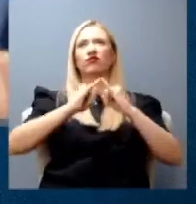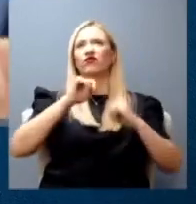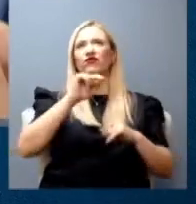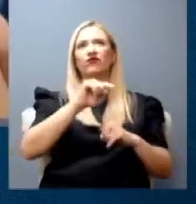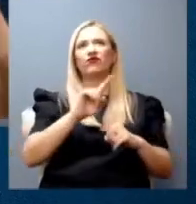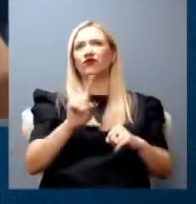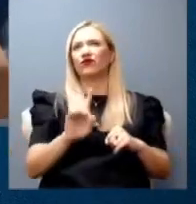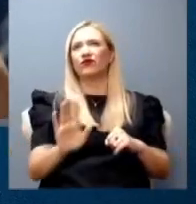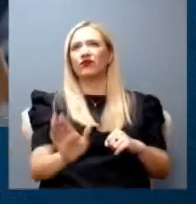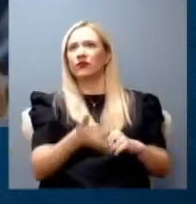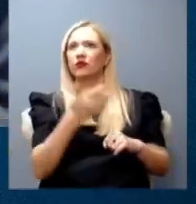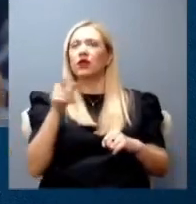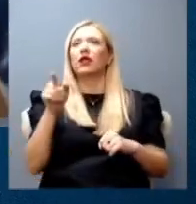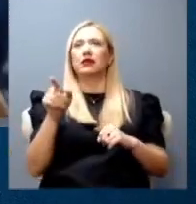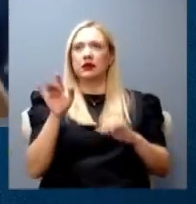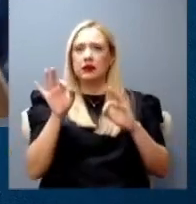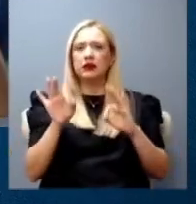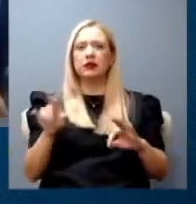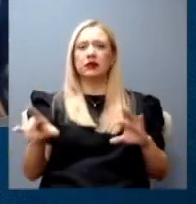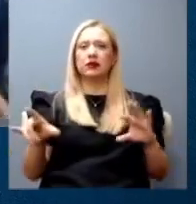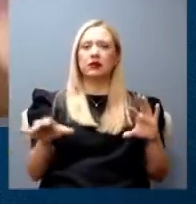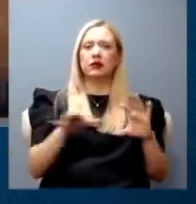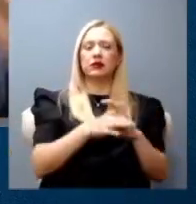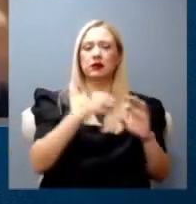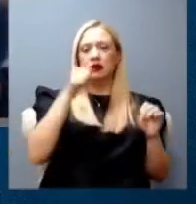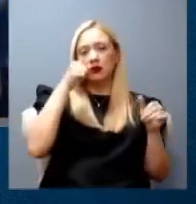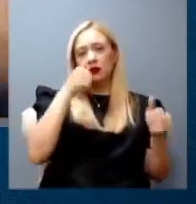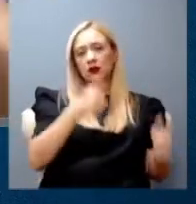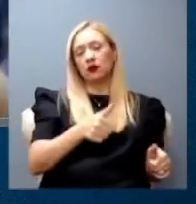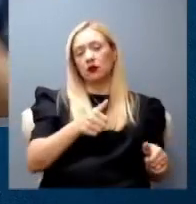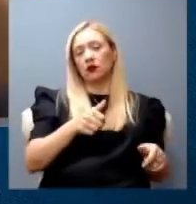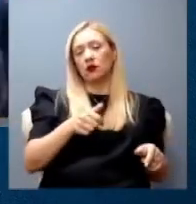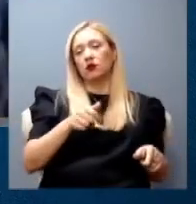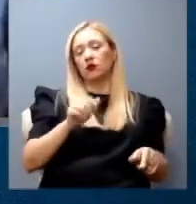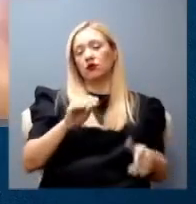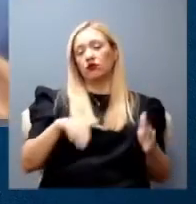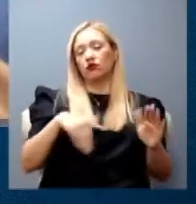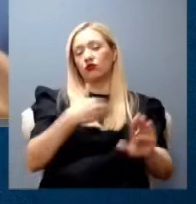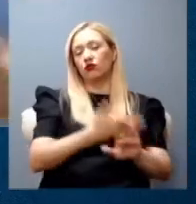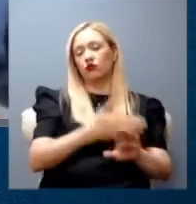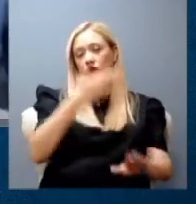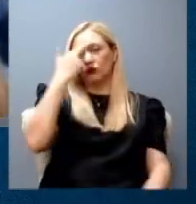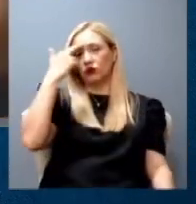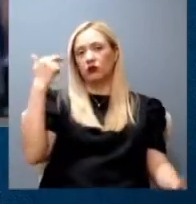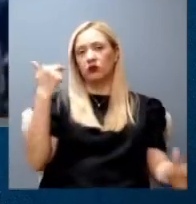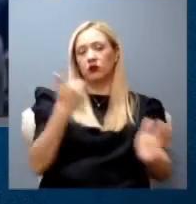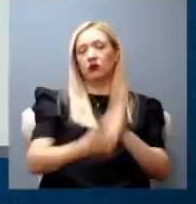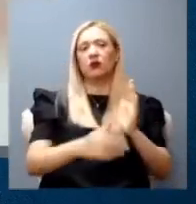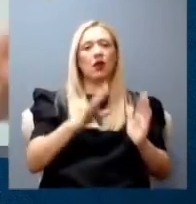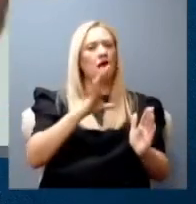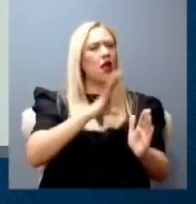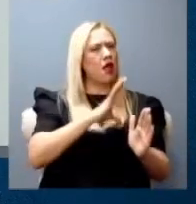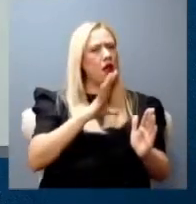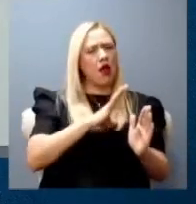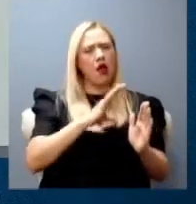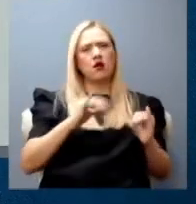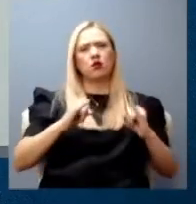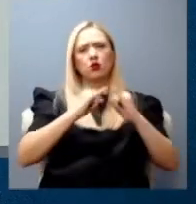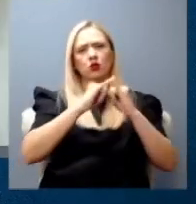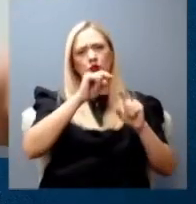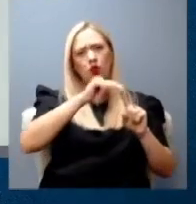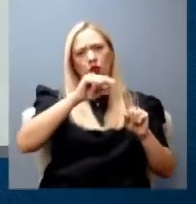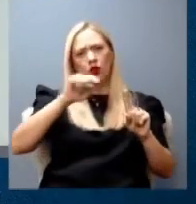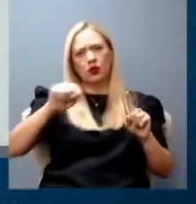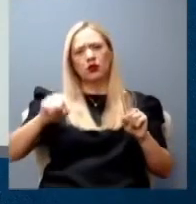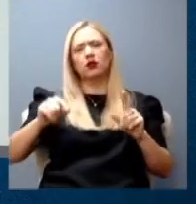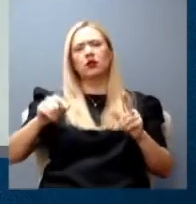han ido encargando también de estas violencias. Entonces, el derecho internacional provee una serie de mecanismos, tenemos también un gran compendio